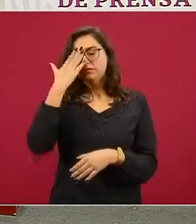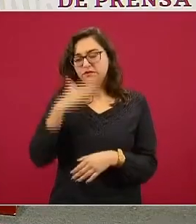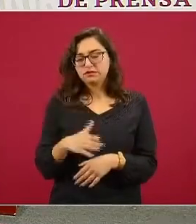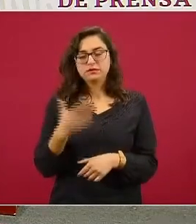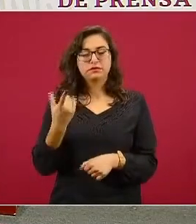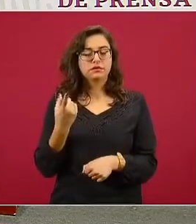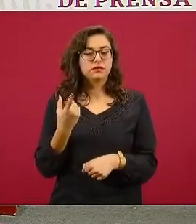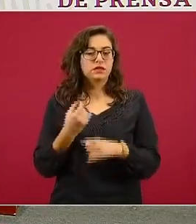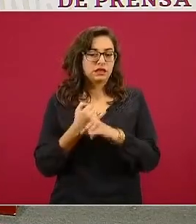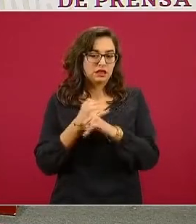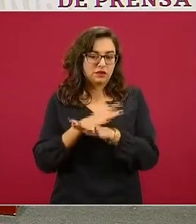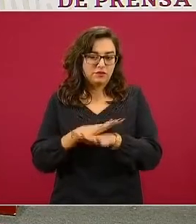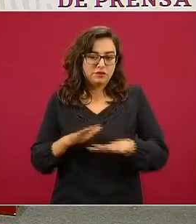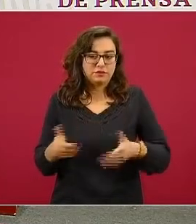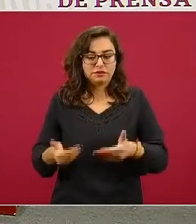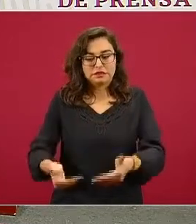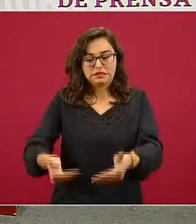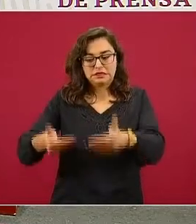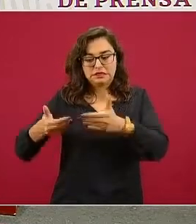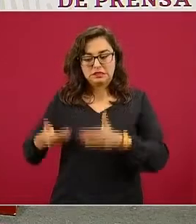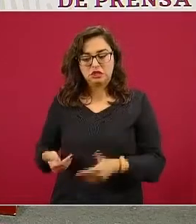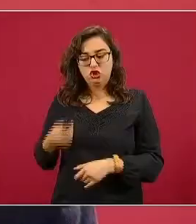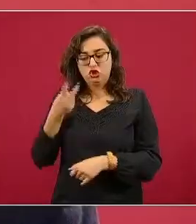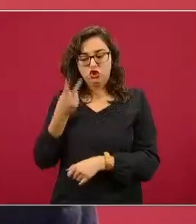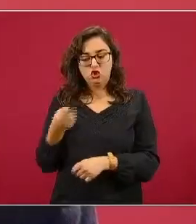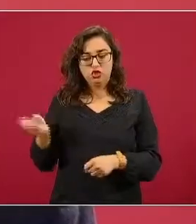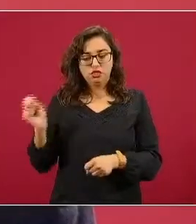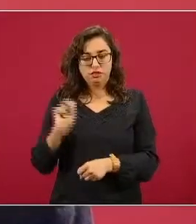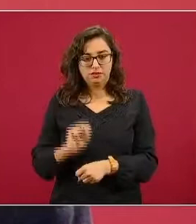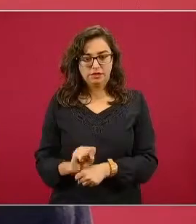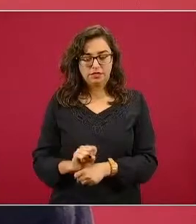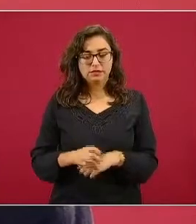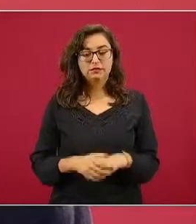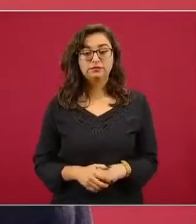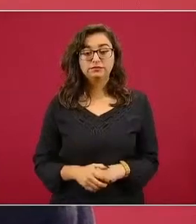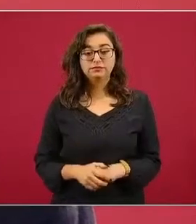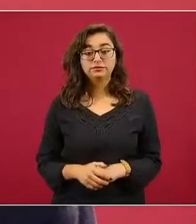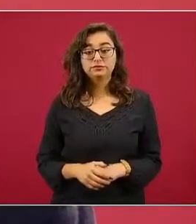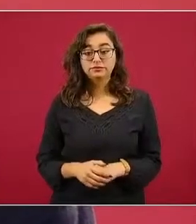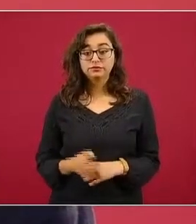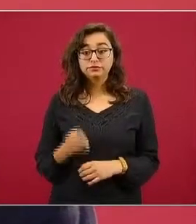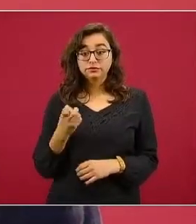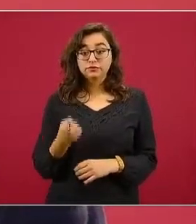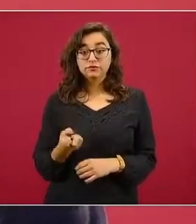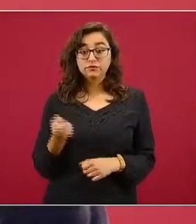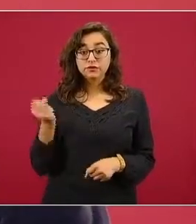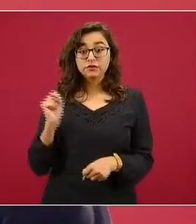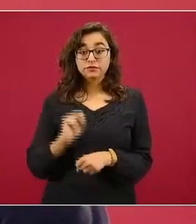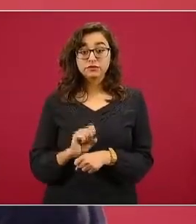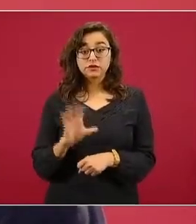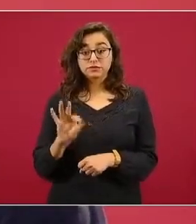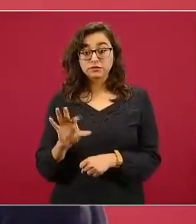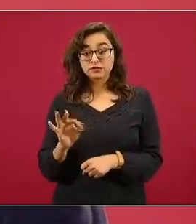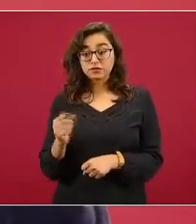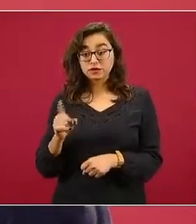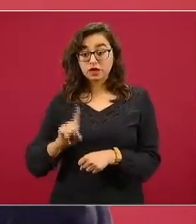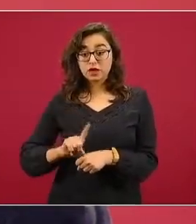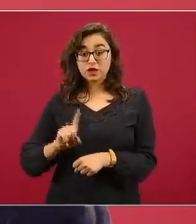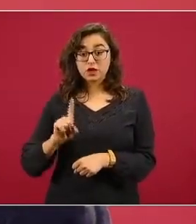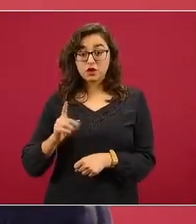información está hasta la semana 41. Pues bien, en esa semana 41 del año, que es hace 15